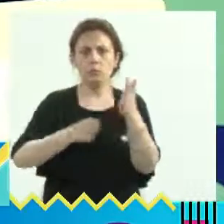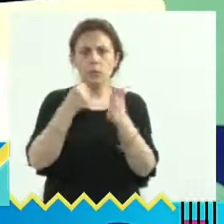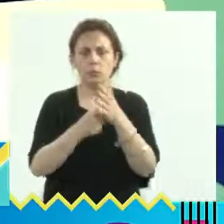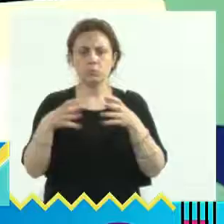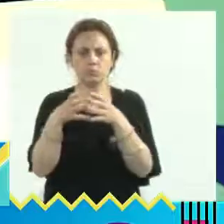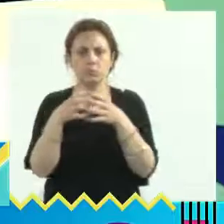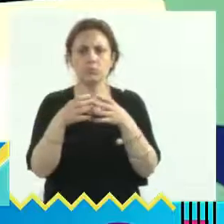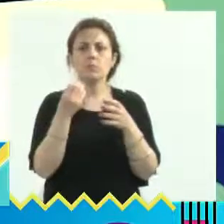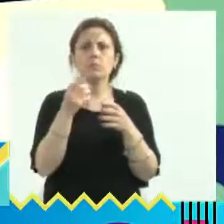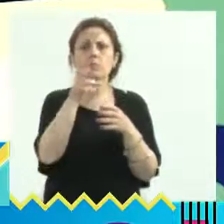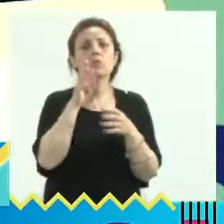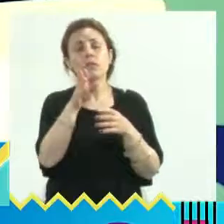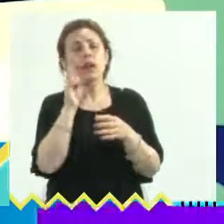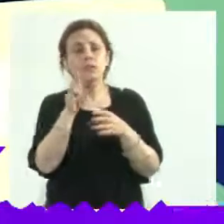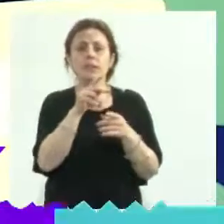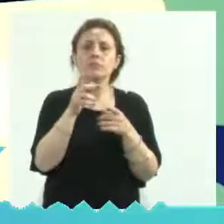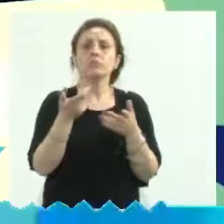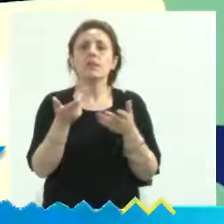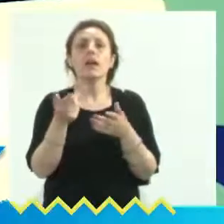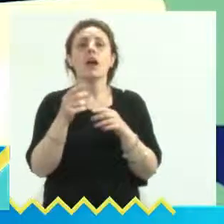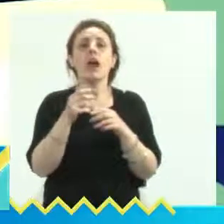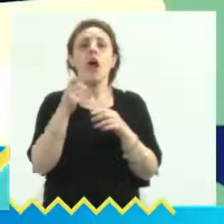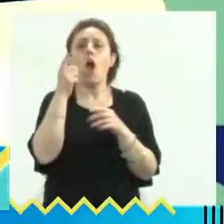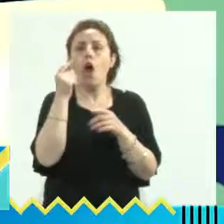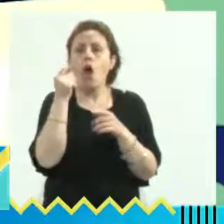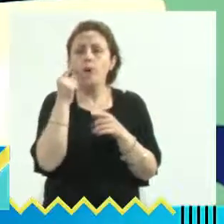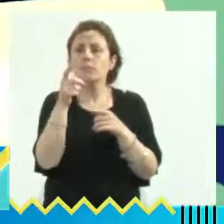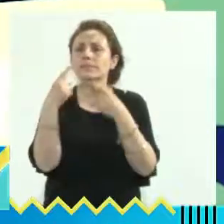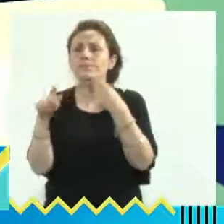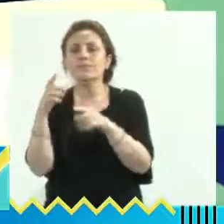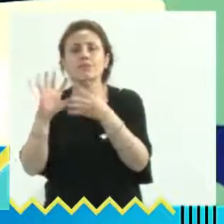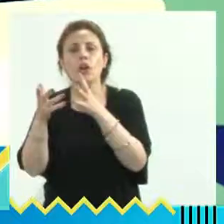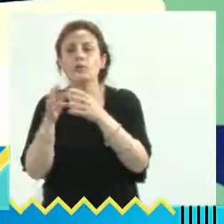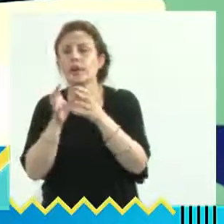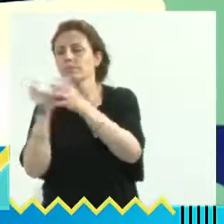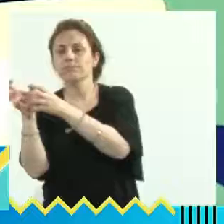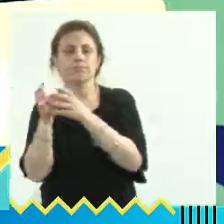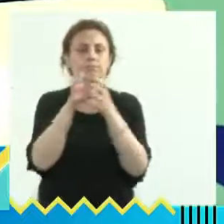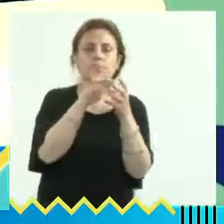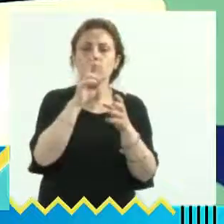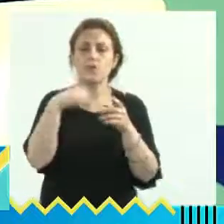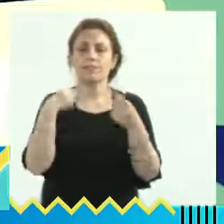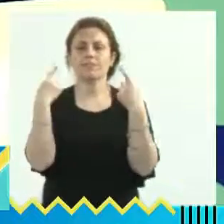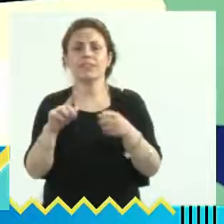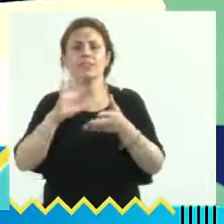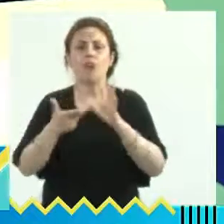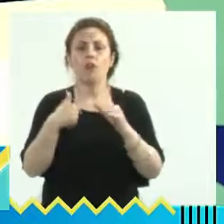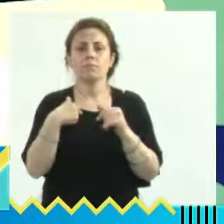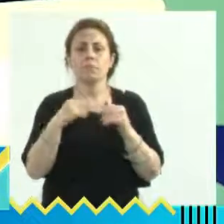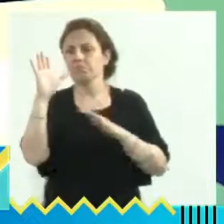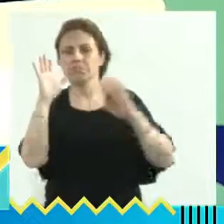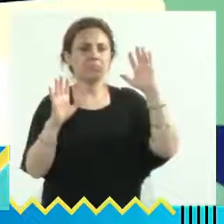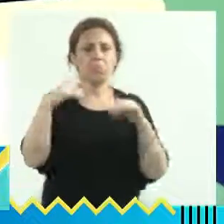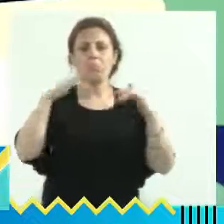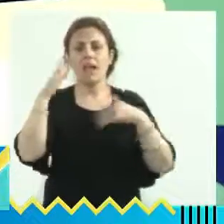los hombres o son de Boca o son de River. Nosotros somos multipartidarios. Eso es un cambio total de las cuestiones hasta